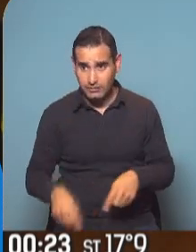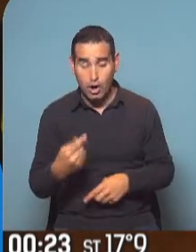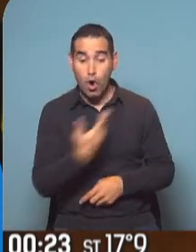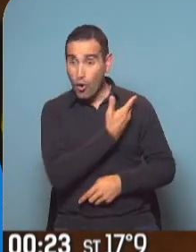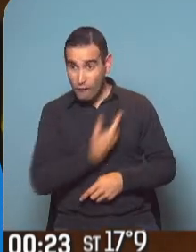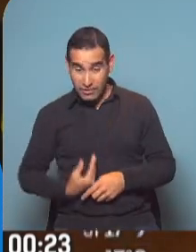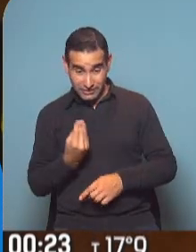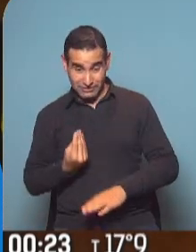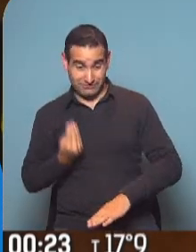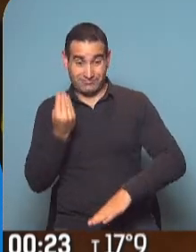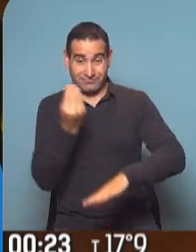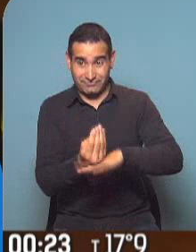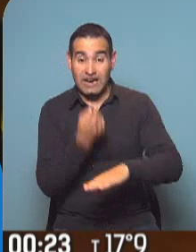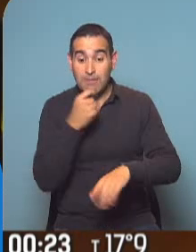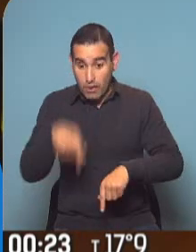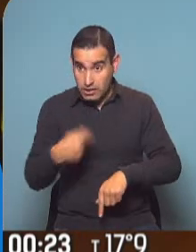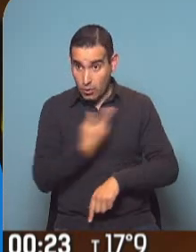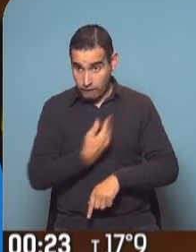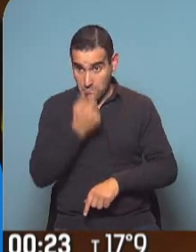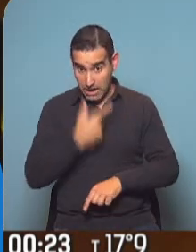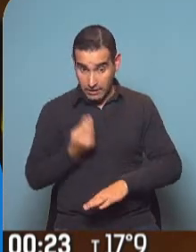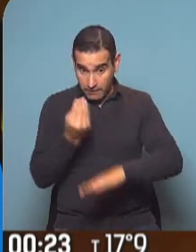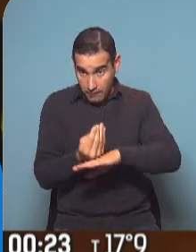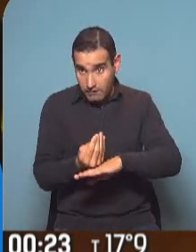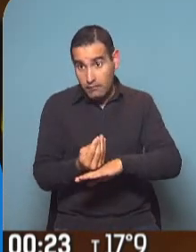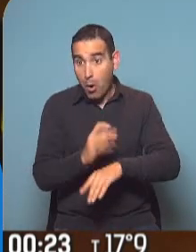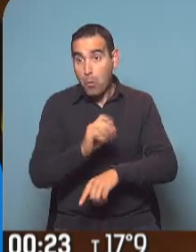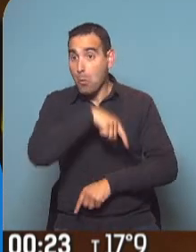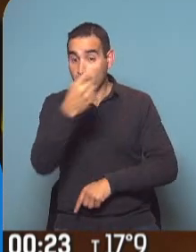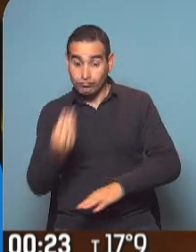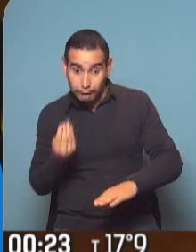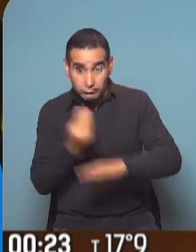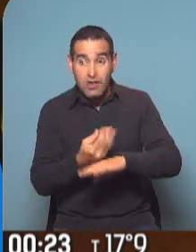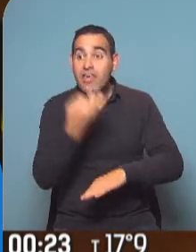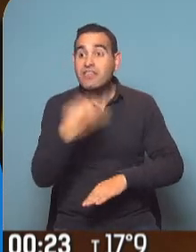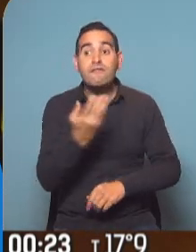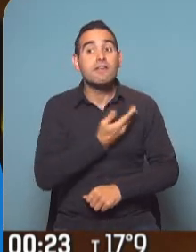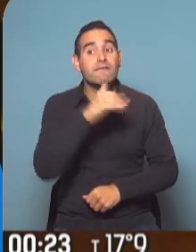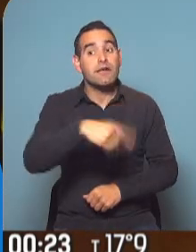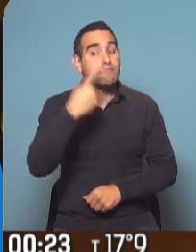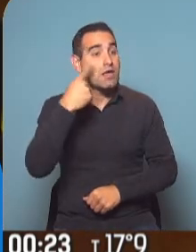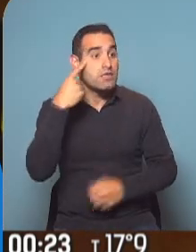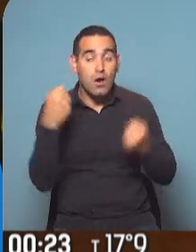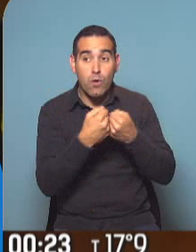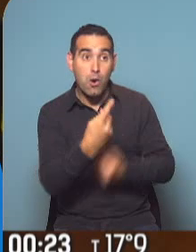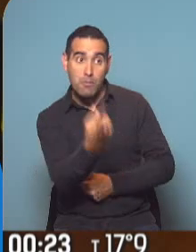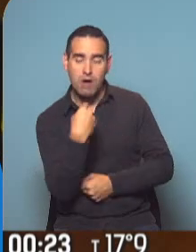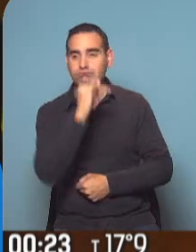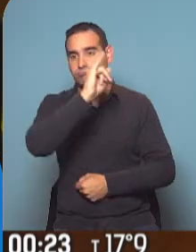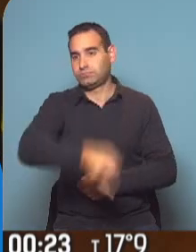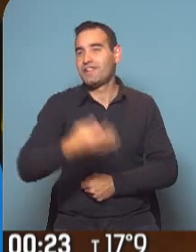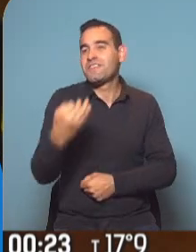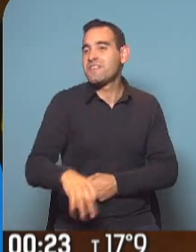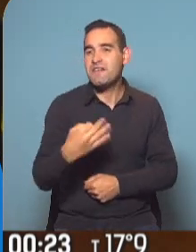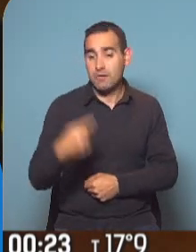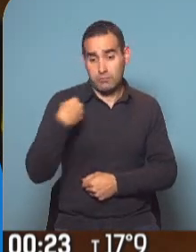que suceda a este, si no es este mismo, tiene que aceptar condiciones que plantea el fondo, porque es un país empobrecido que no puede vivir